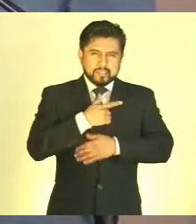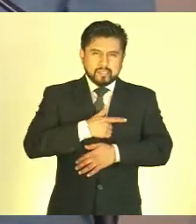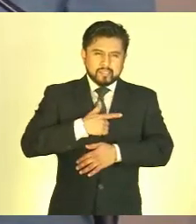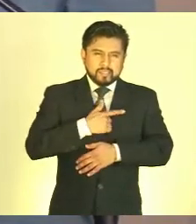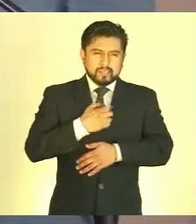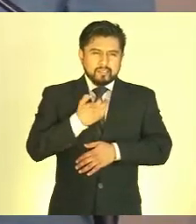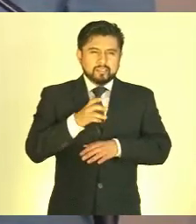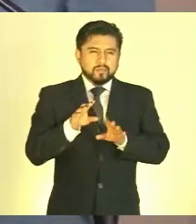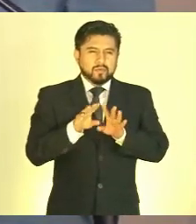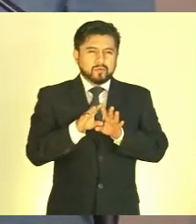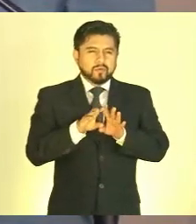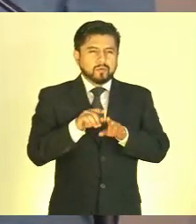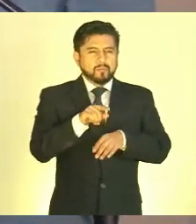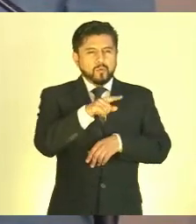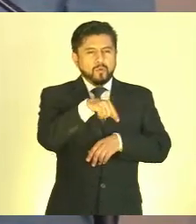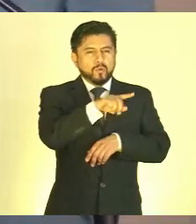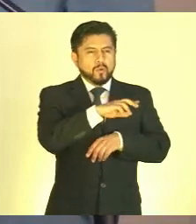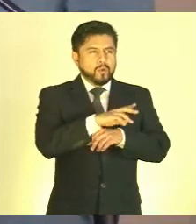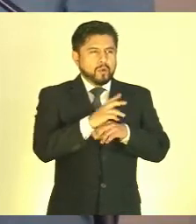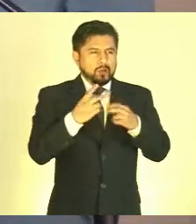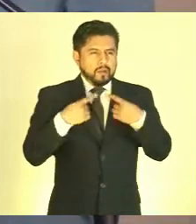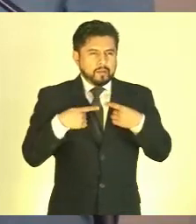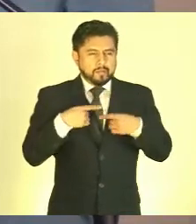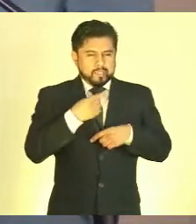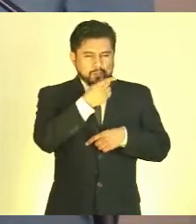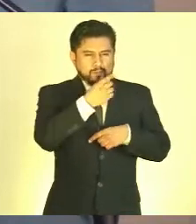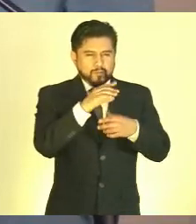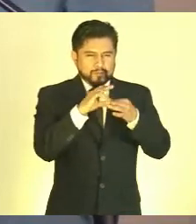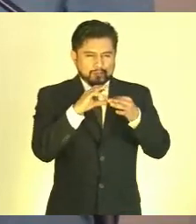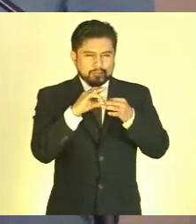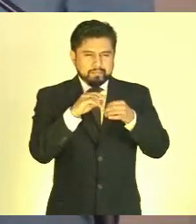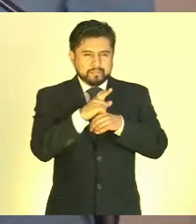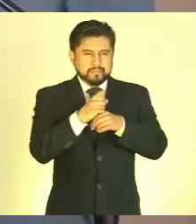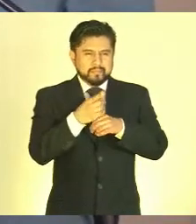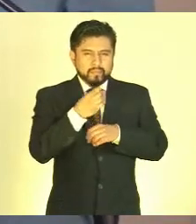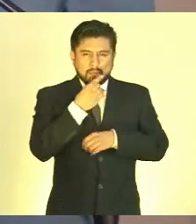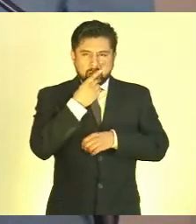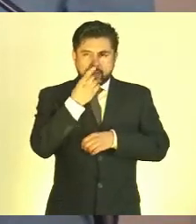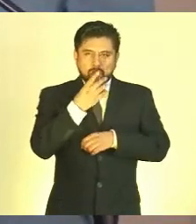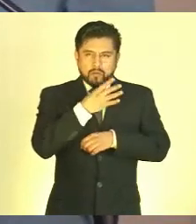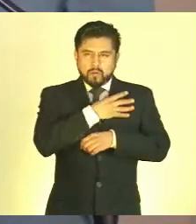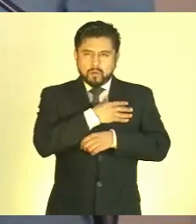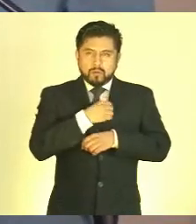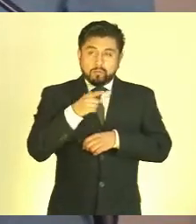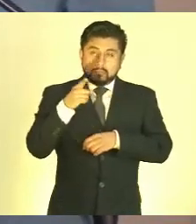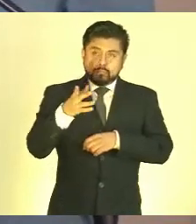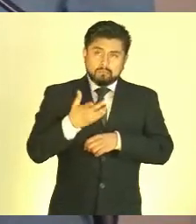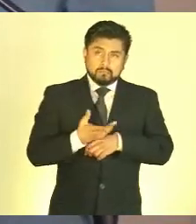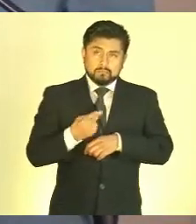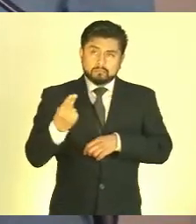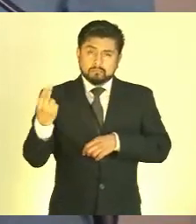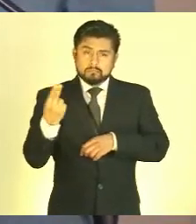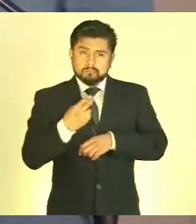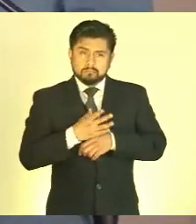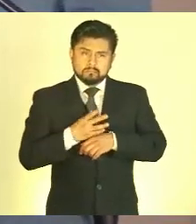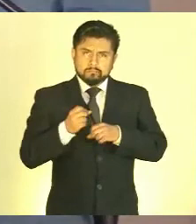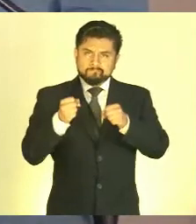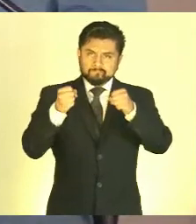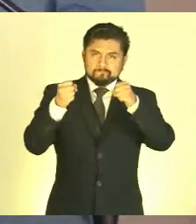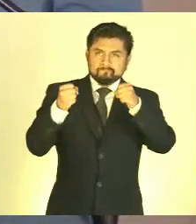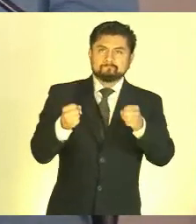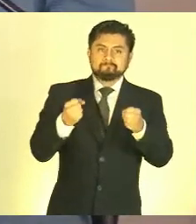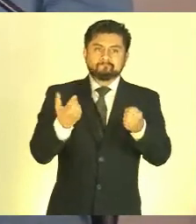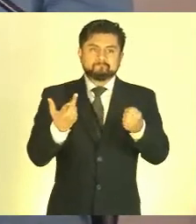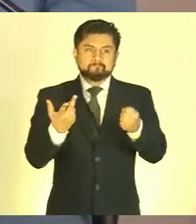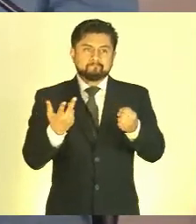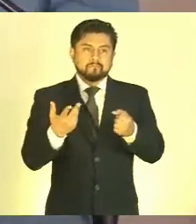Ese guiño de Nico, que tú al final dices que tú también le dices a tu hijo que se suba los pantalones, porque ese es algo repetitivo